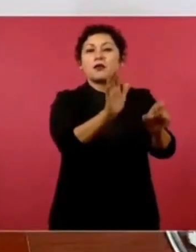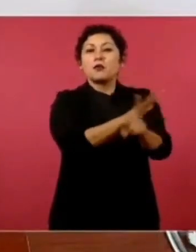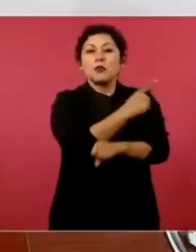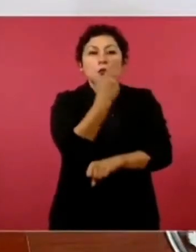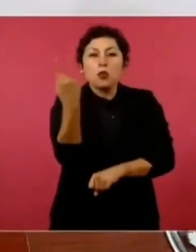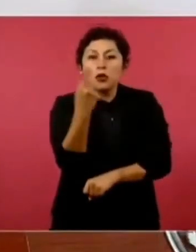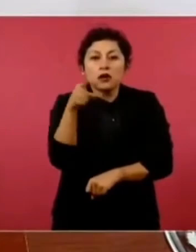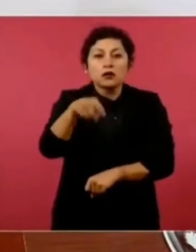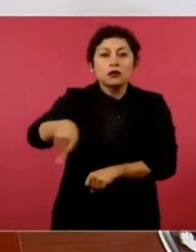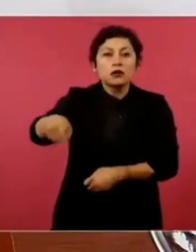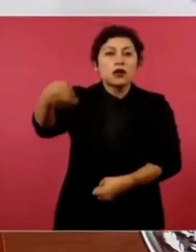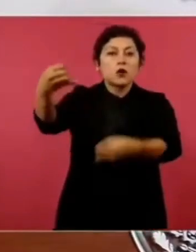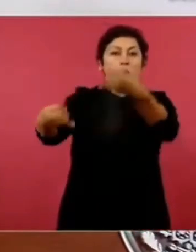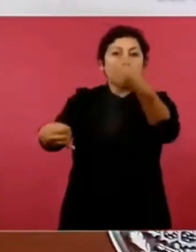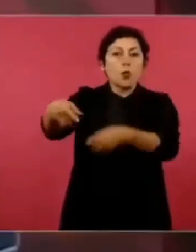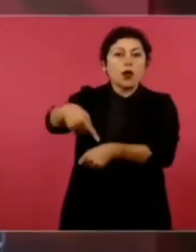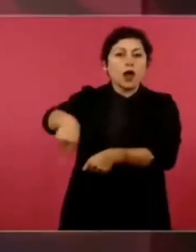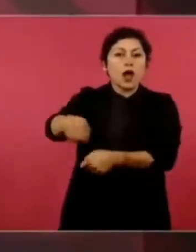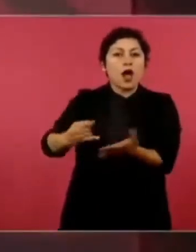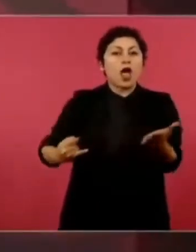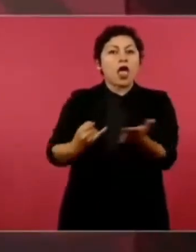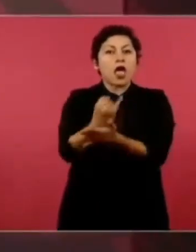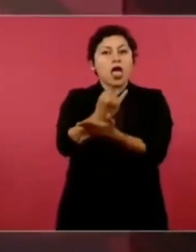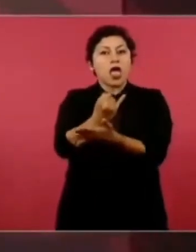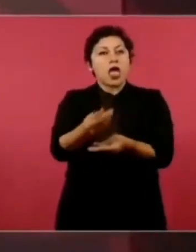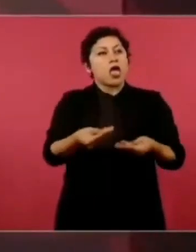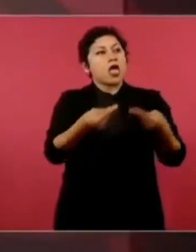Y ya háganle como quieran.